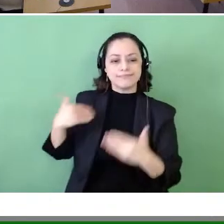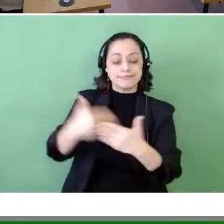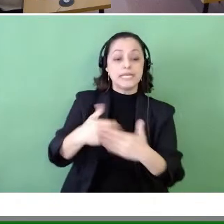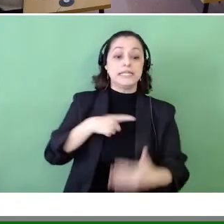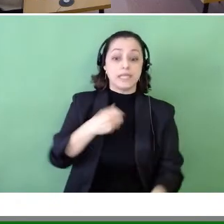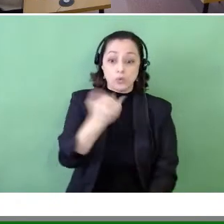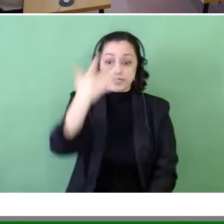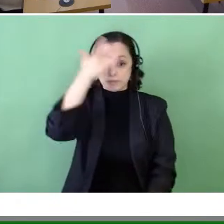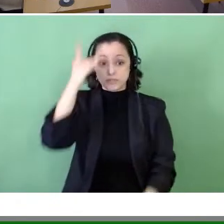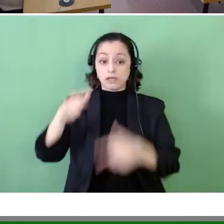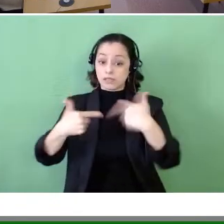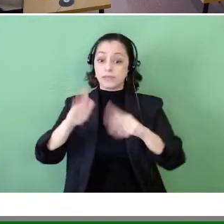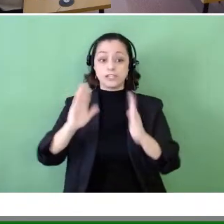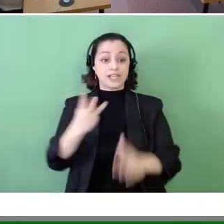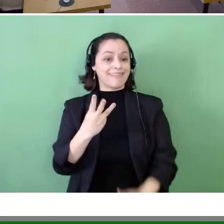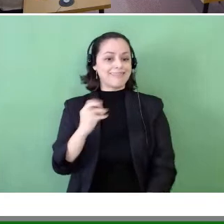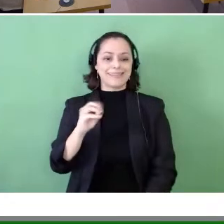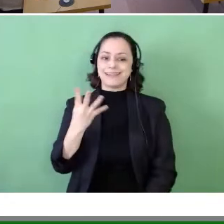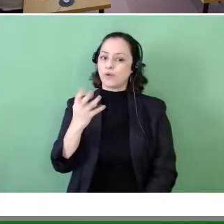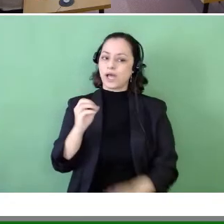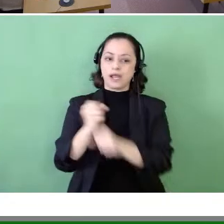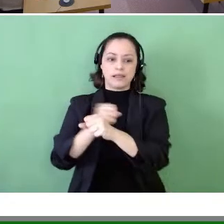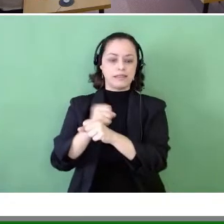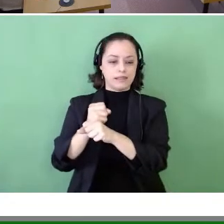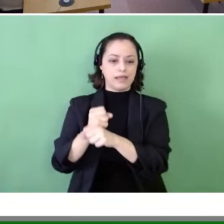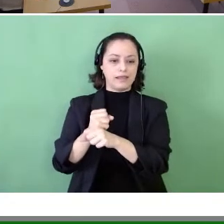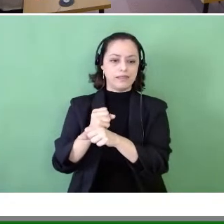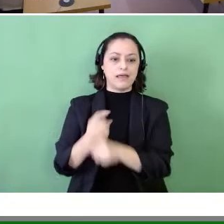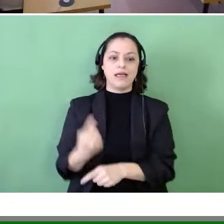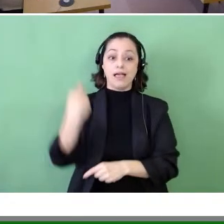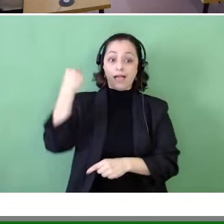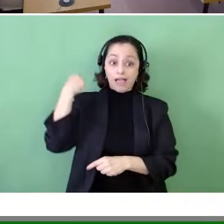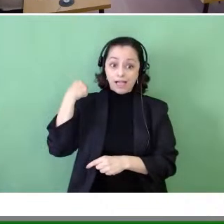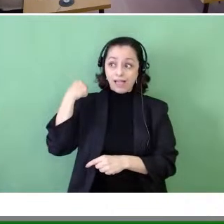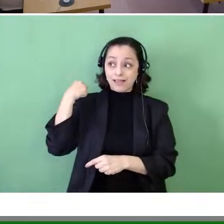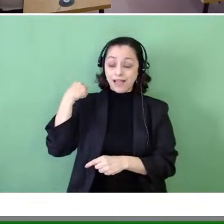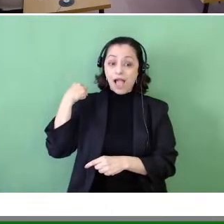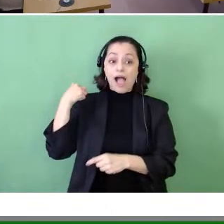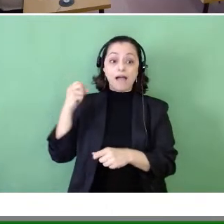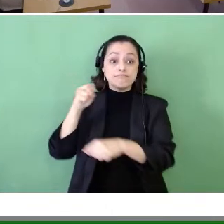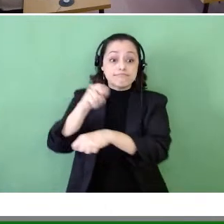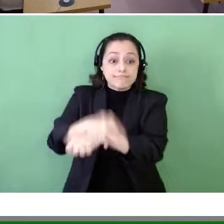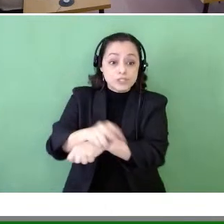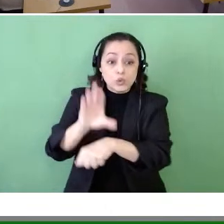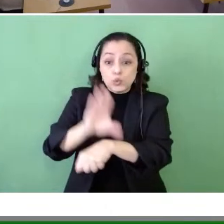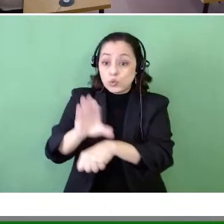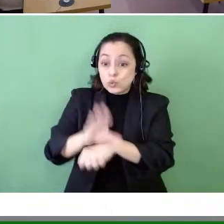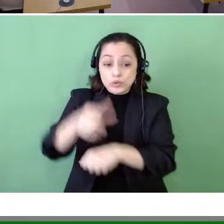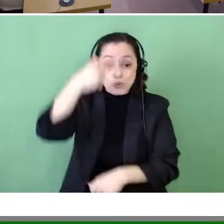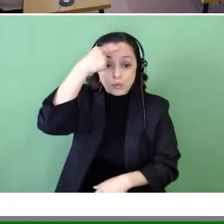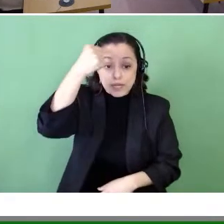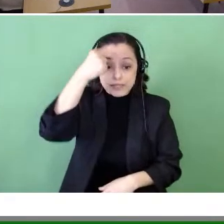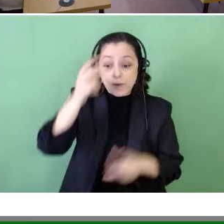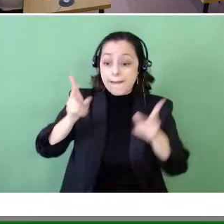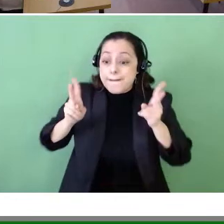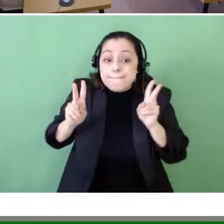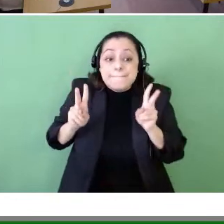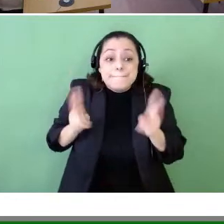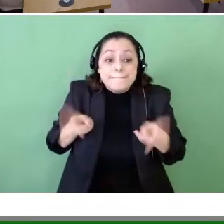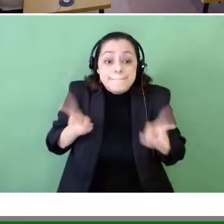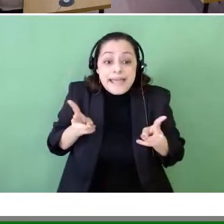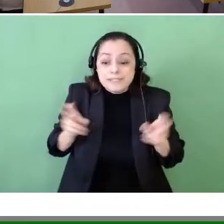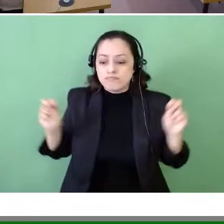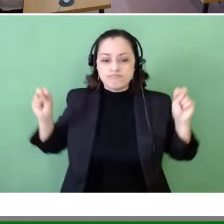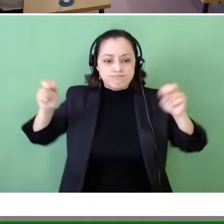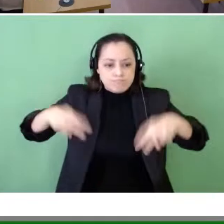años en el mercado empiezan a estudiar un curso de grado. Y están allí en la misma clase de un que tampoco sabe